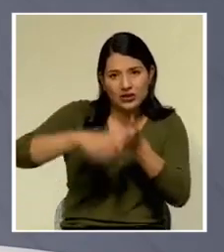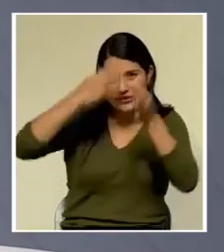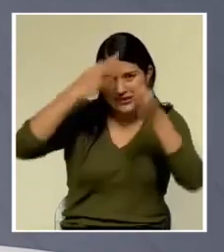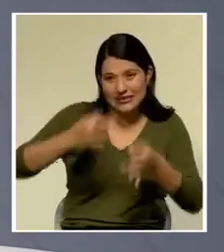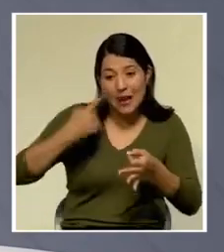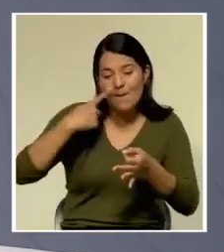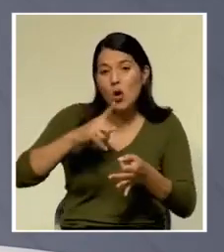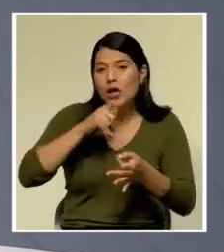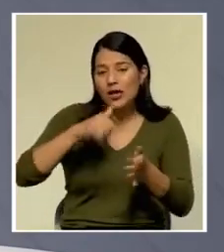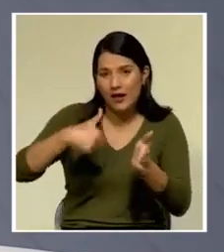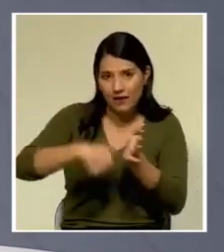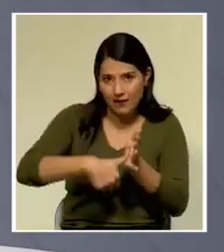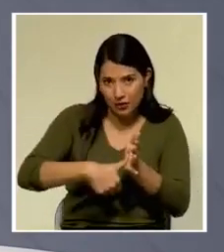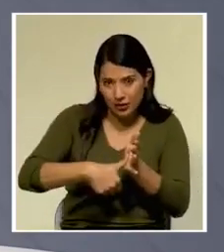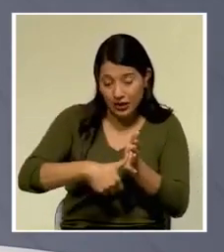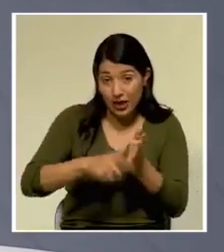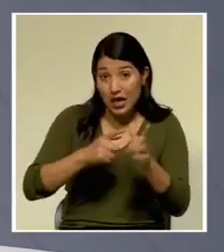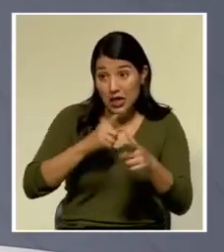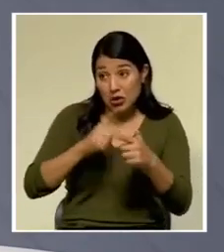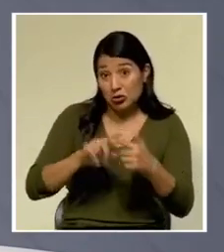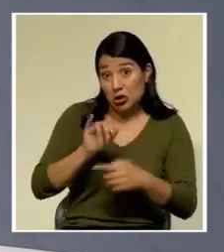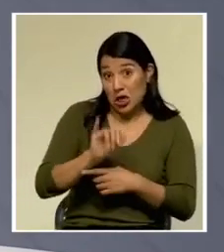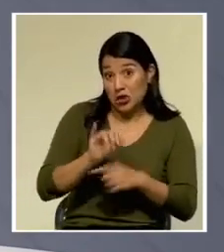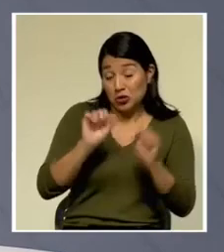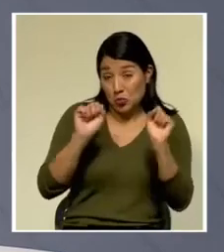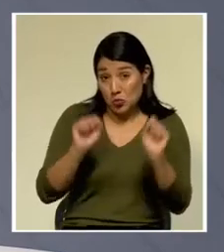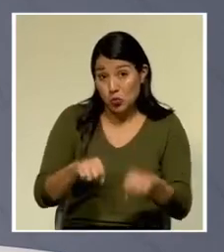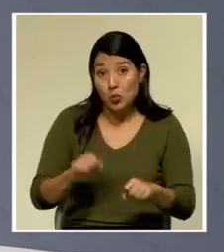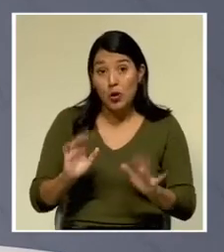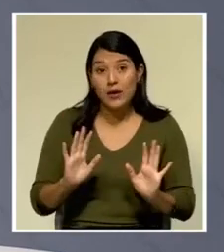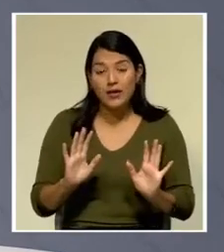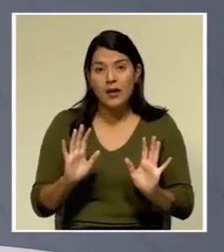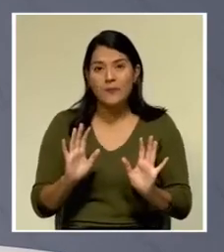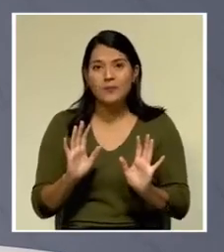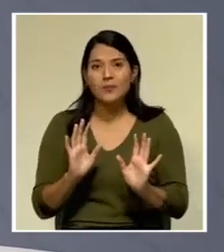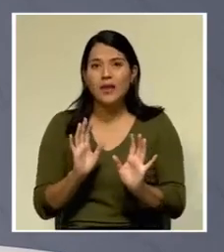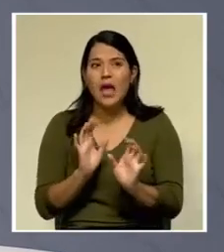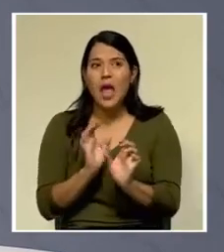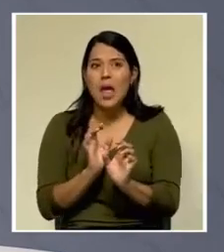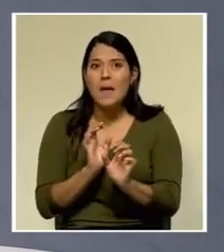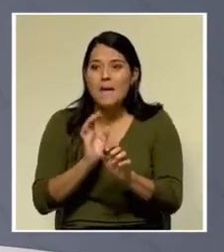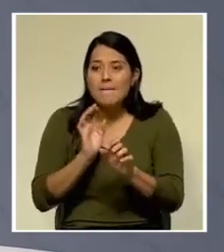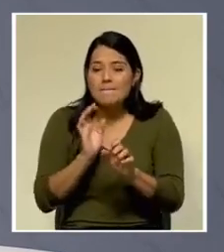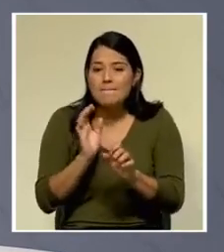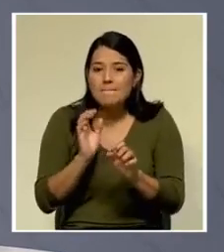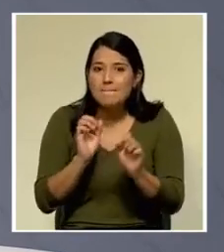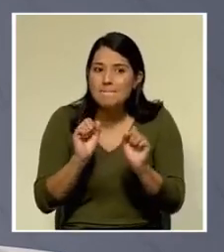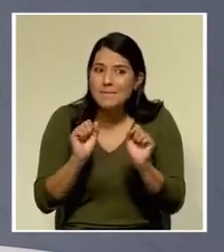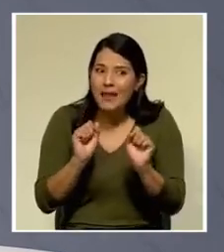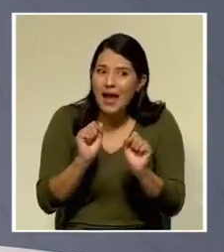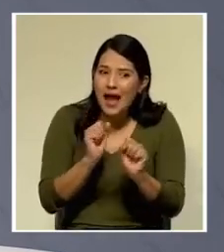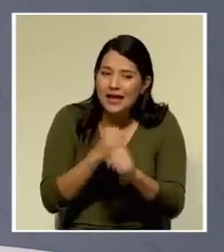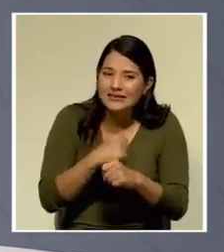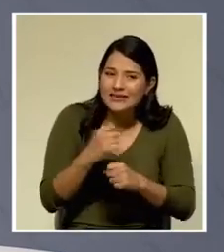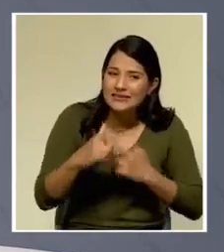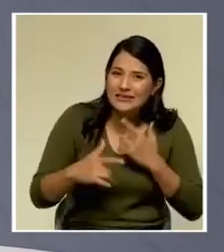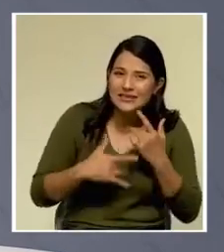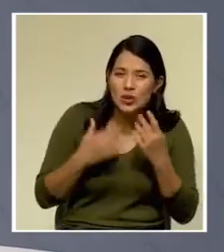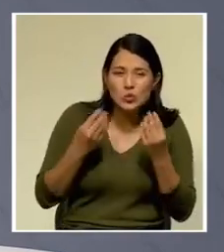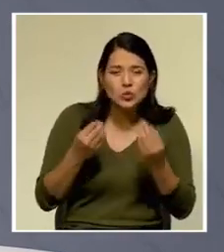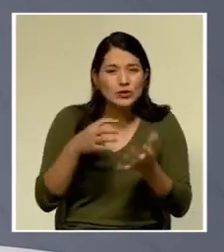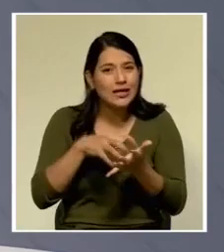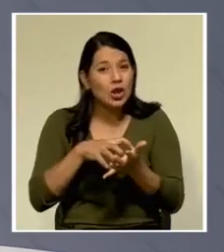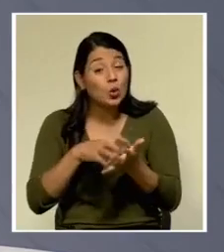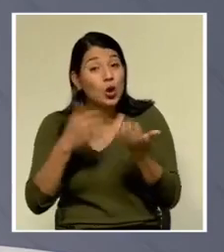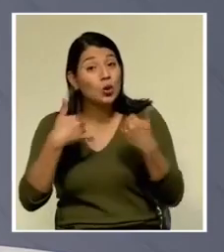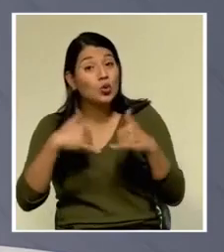elecciones. Entonces, esto puede generarnos un panorama amplio de incertidumbre todavía sobre